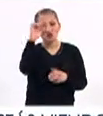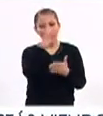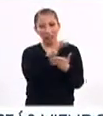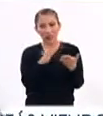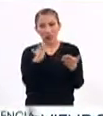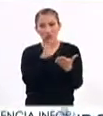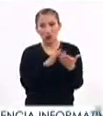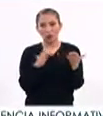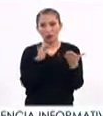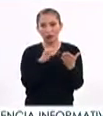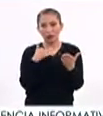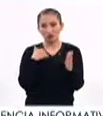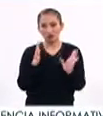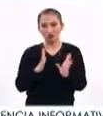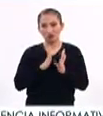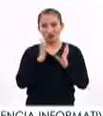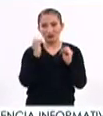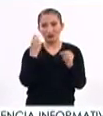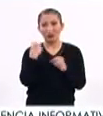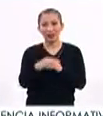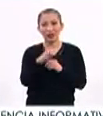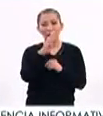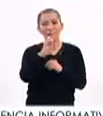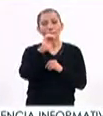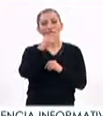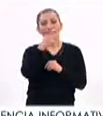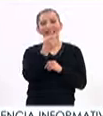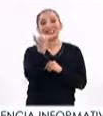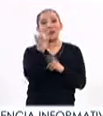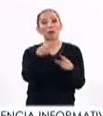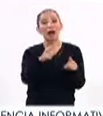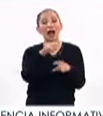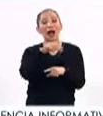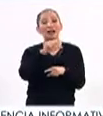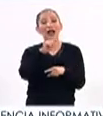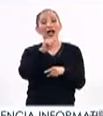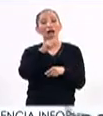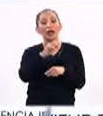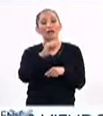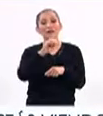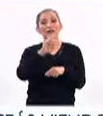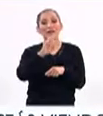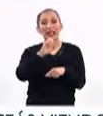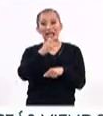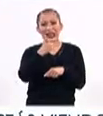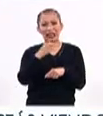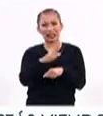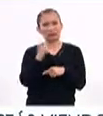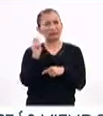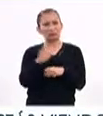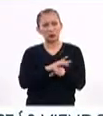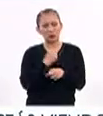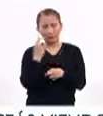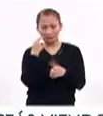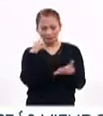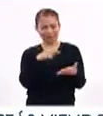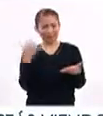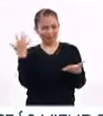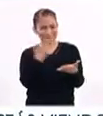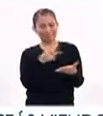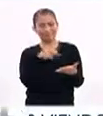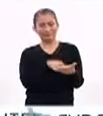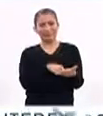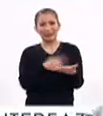lectura que me sorprendió mucho, que se llama Borges y la música, de Ana Lucía Frega. Y me sorprendió porque es,